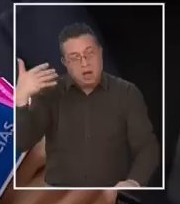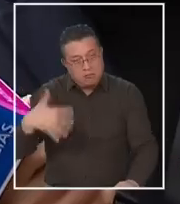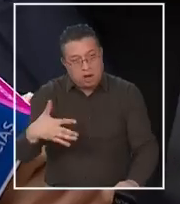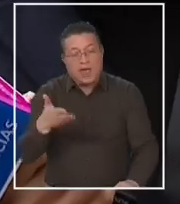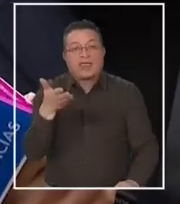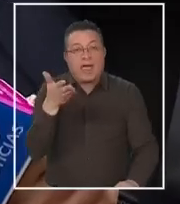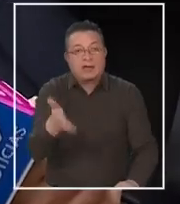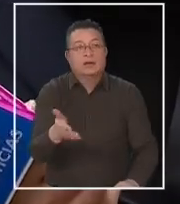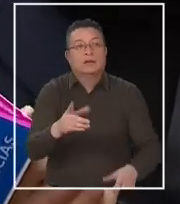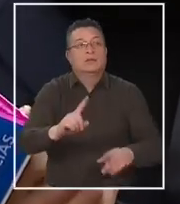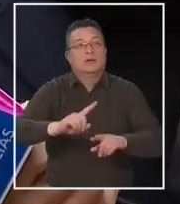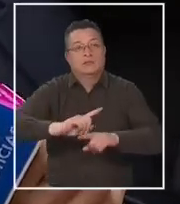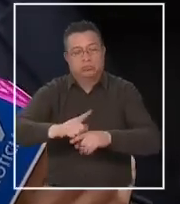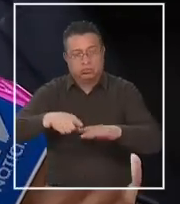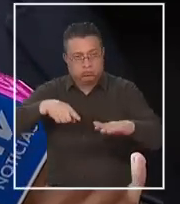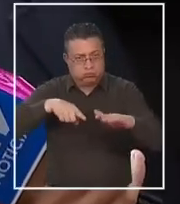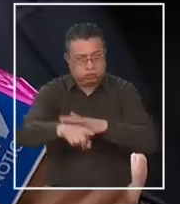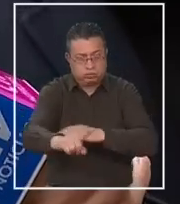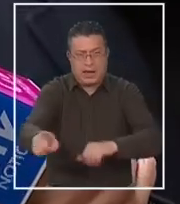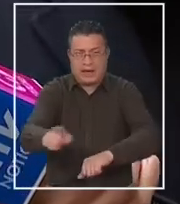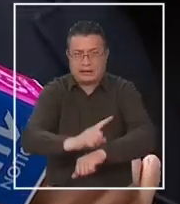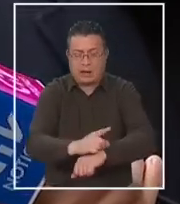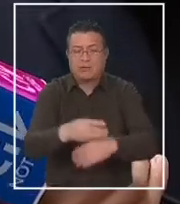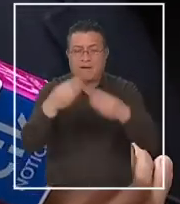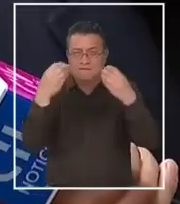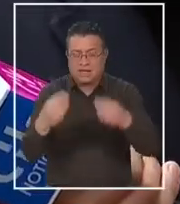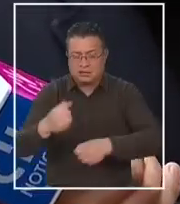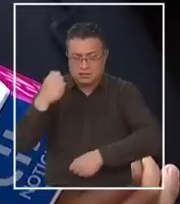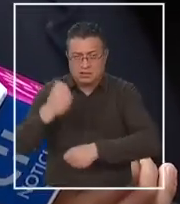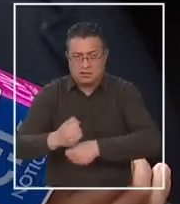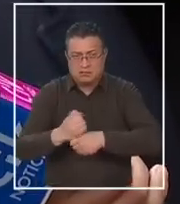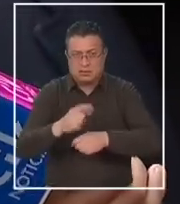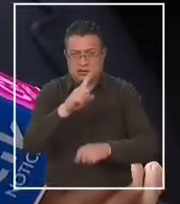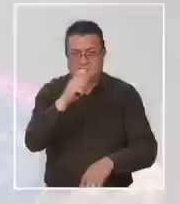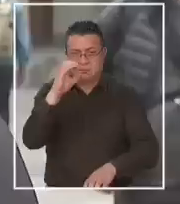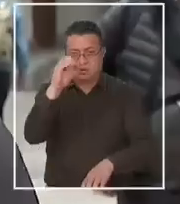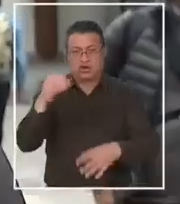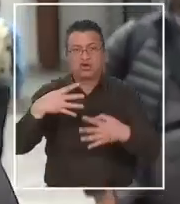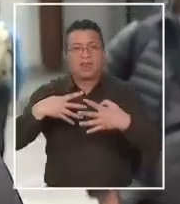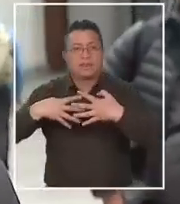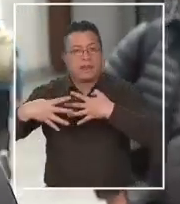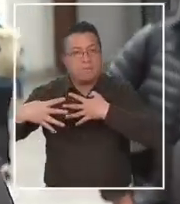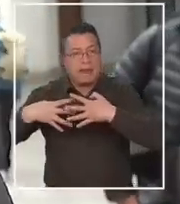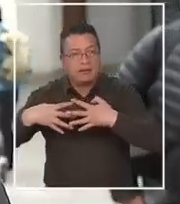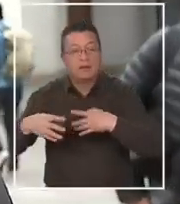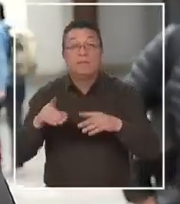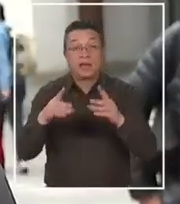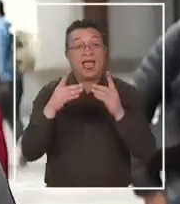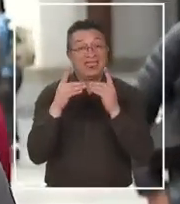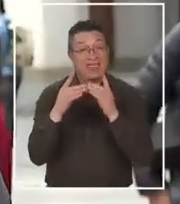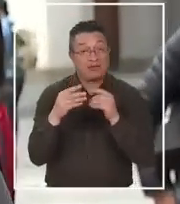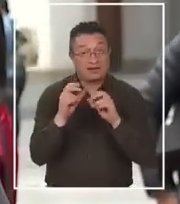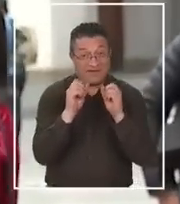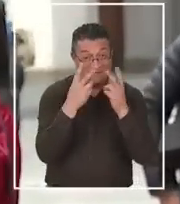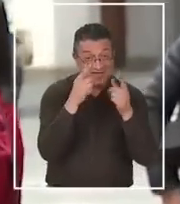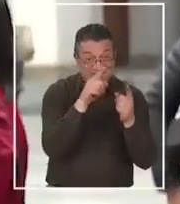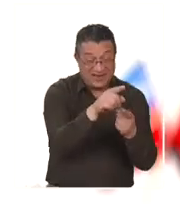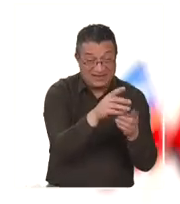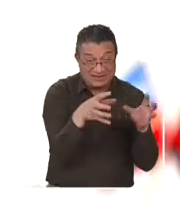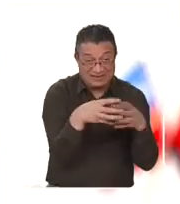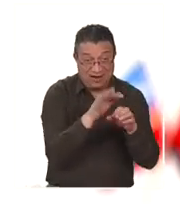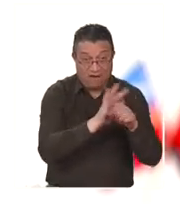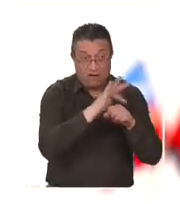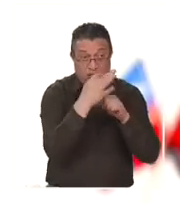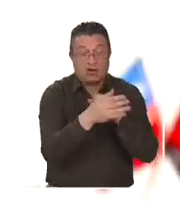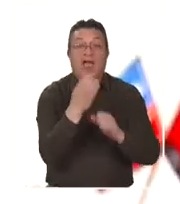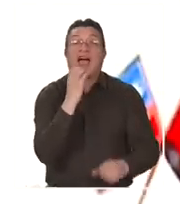acá se actúe rápido, se actúe bien. Con total transparencia. El caso Democracia Viva es ahora investigado por la Fiscalía